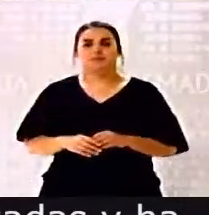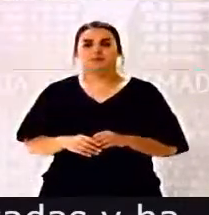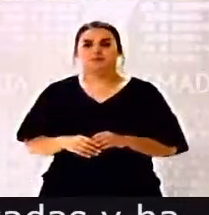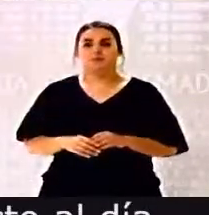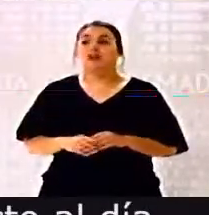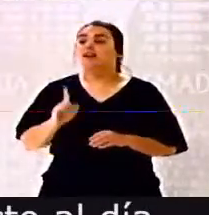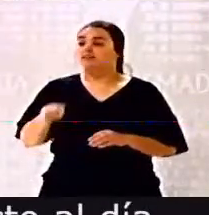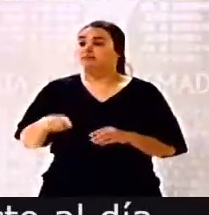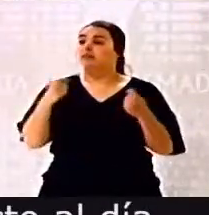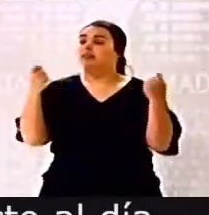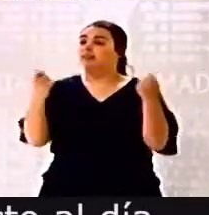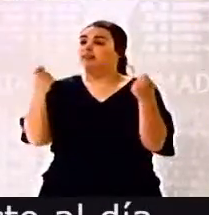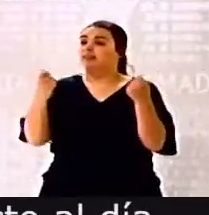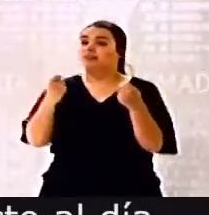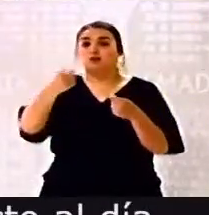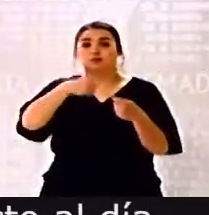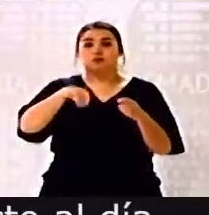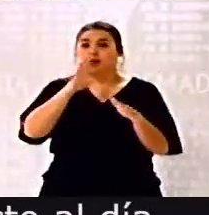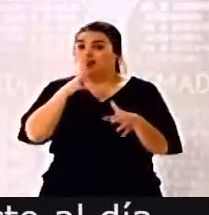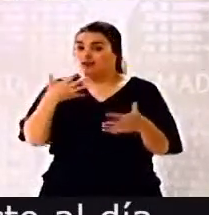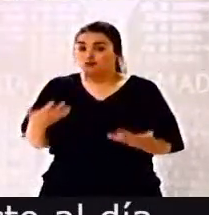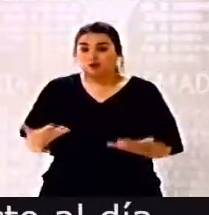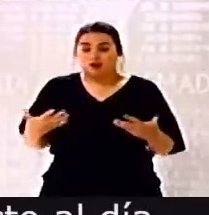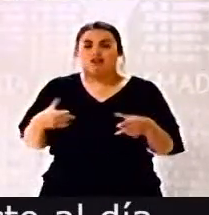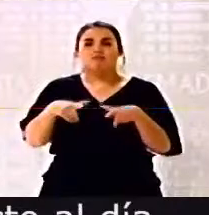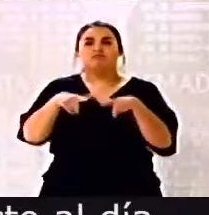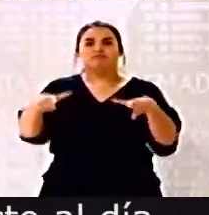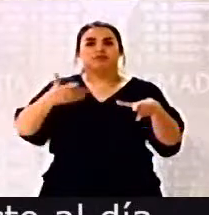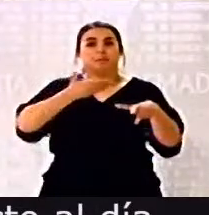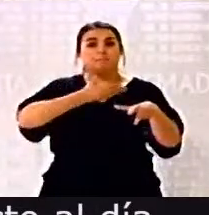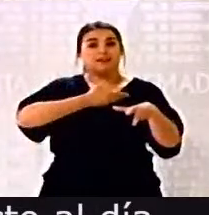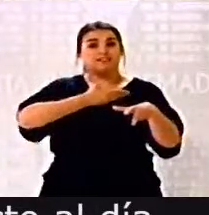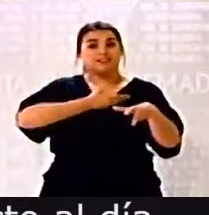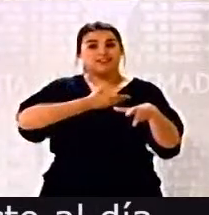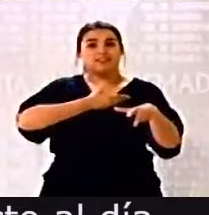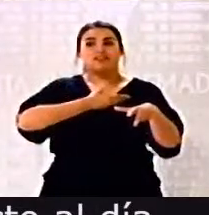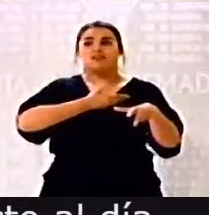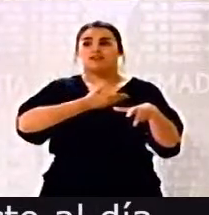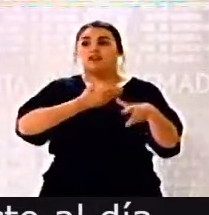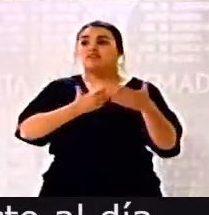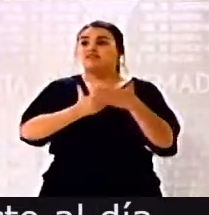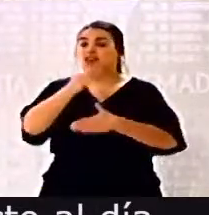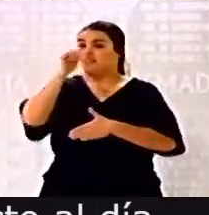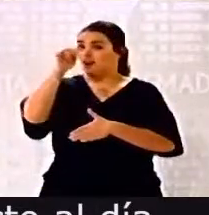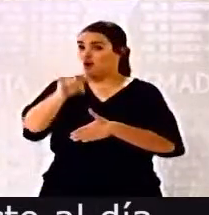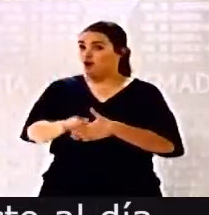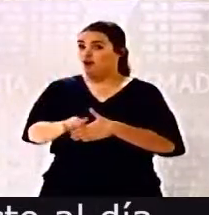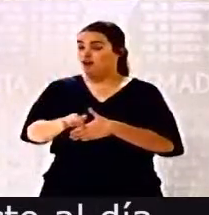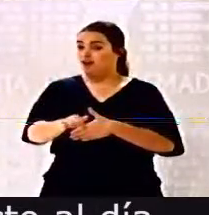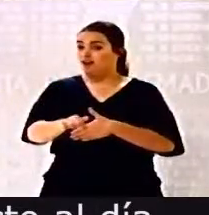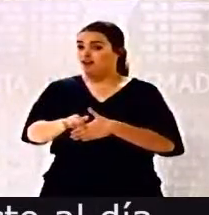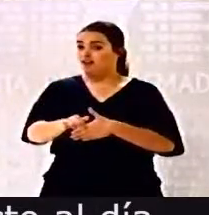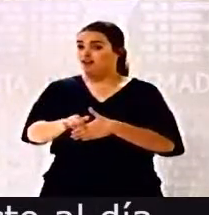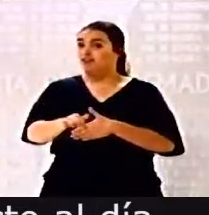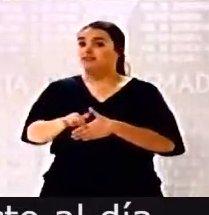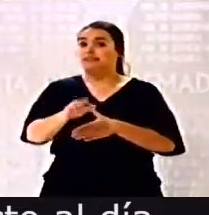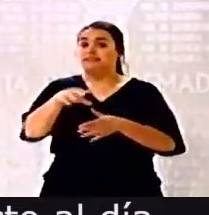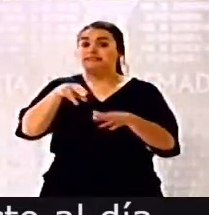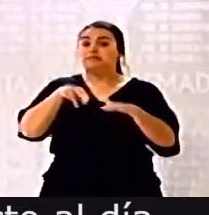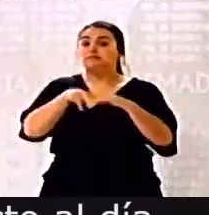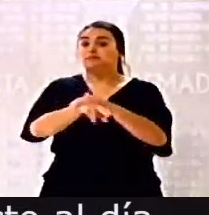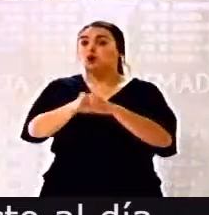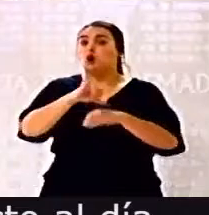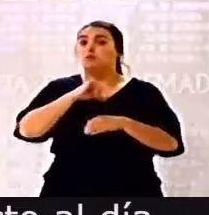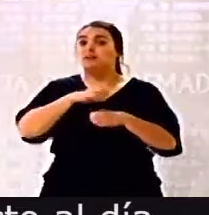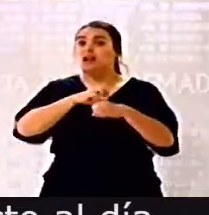tengo que celebrar con ustedes que en este momento el área de salud de Plasencia, en el día de hoy, no tiene ningún ingresado